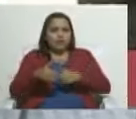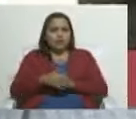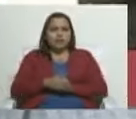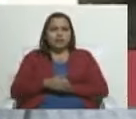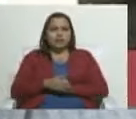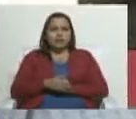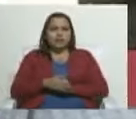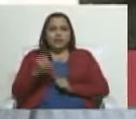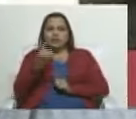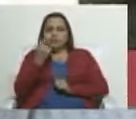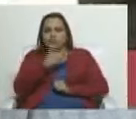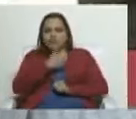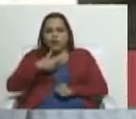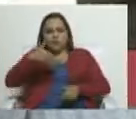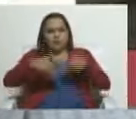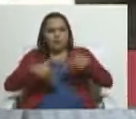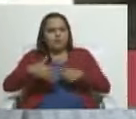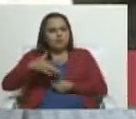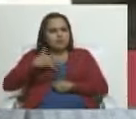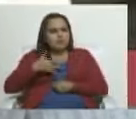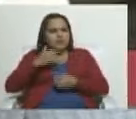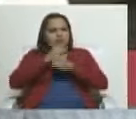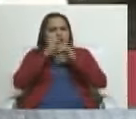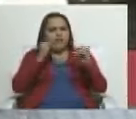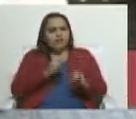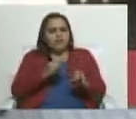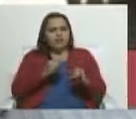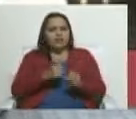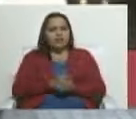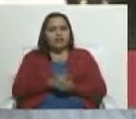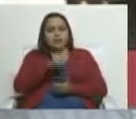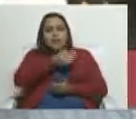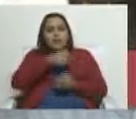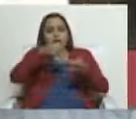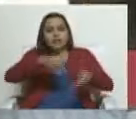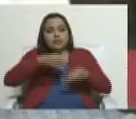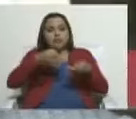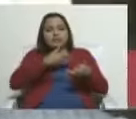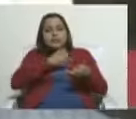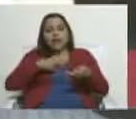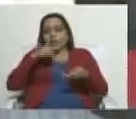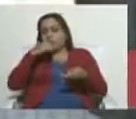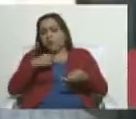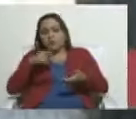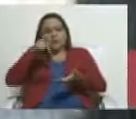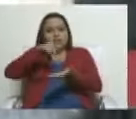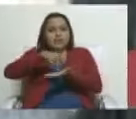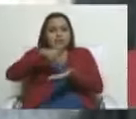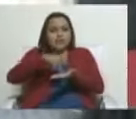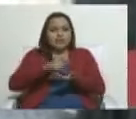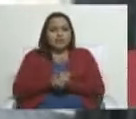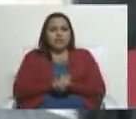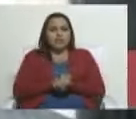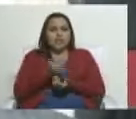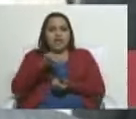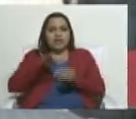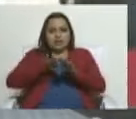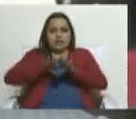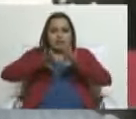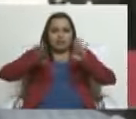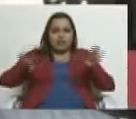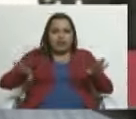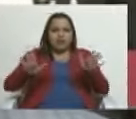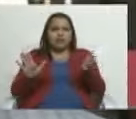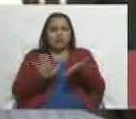que no sea la del voto, me siento bien contento que estas figuras que siempre llamaron a la abstención que estaban alejados de lo